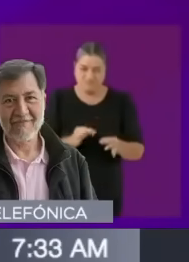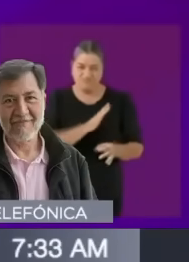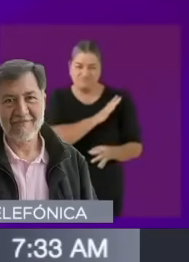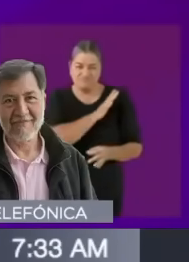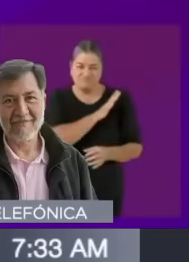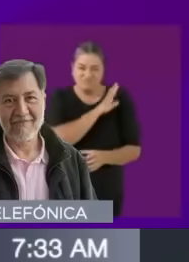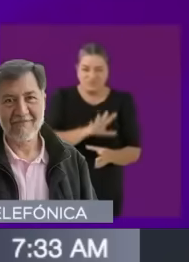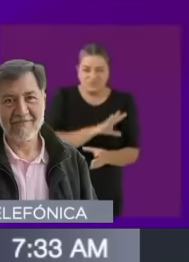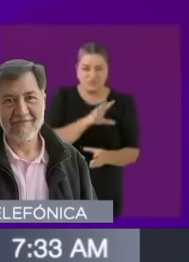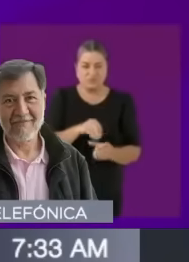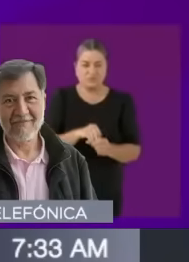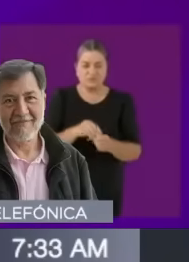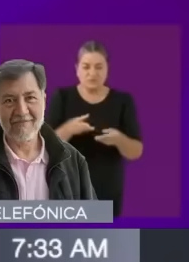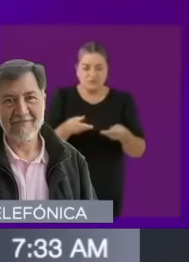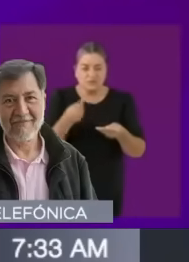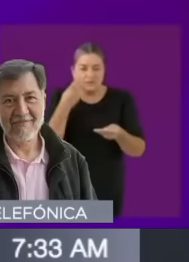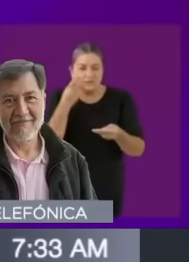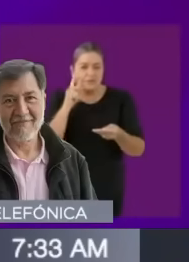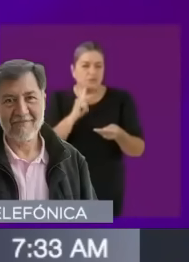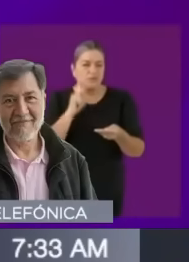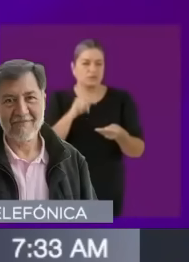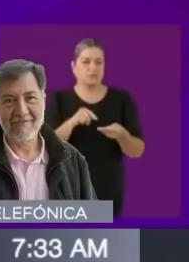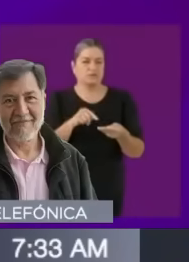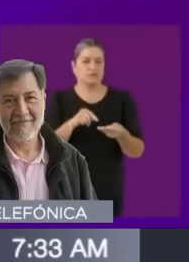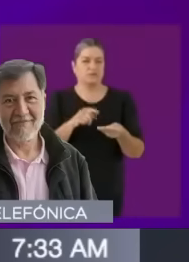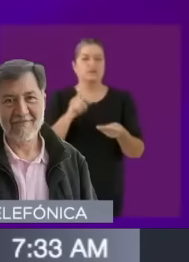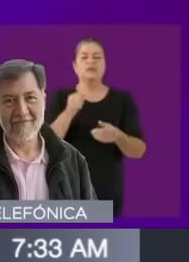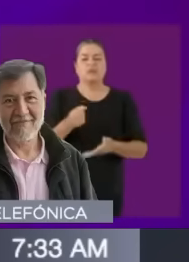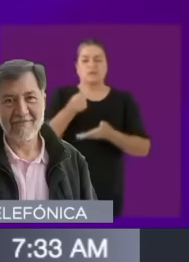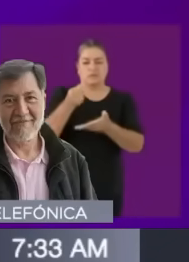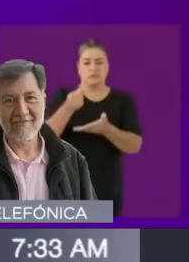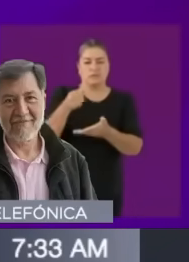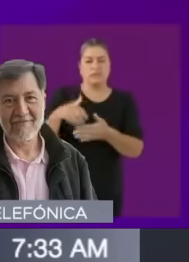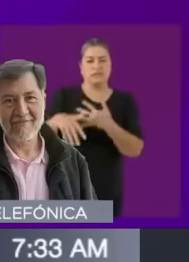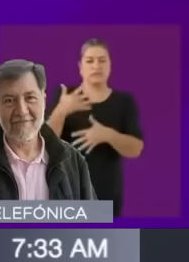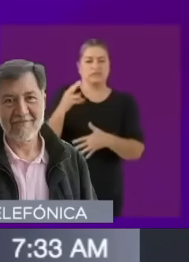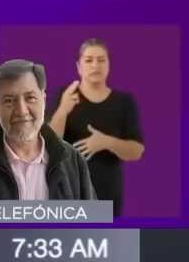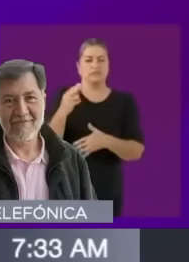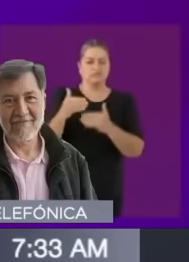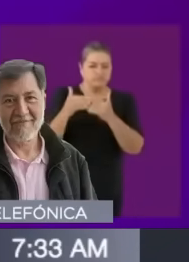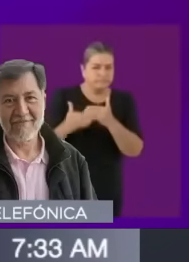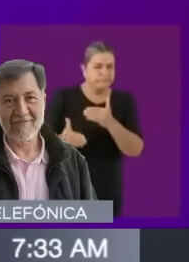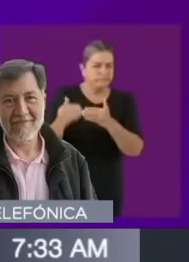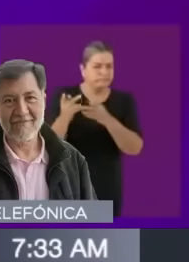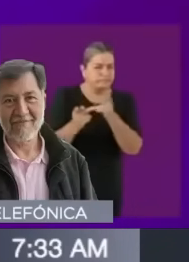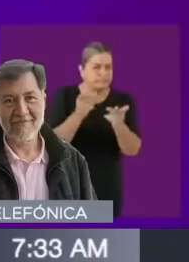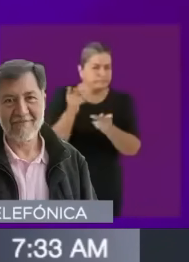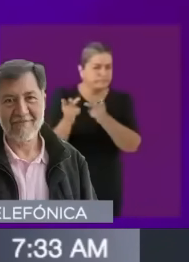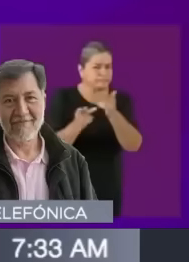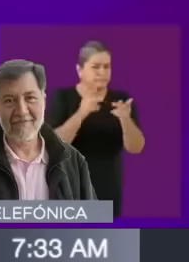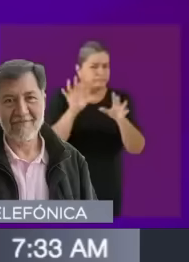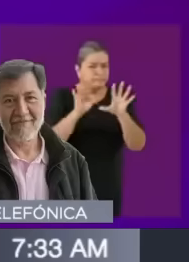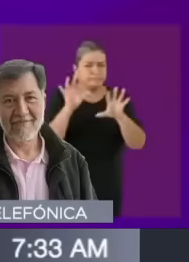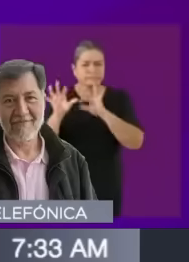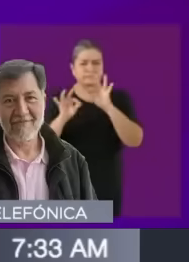preparada sabe a qué van tiene ella tiene resultados muy contundentes en materia de seguridad